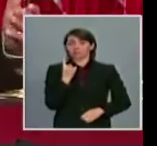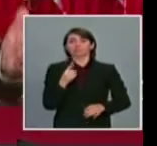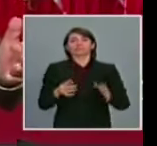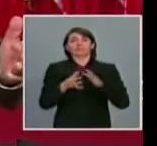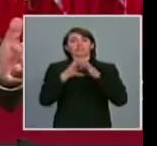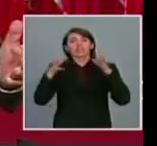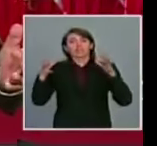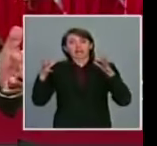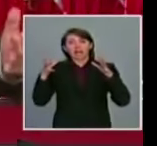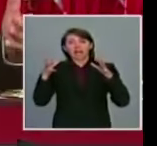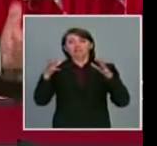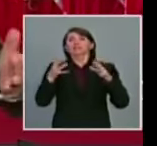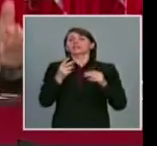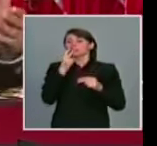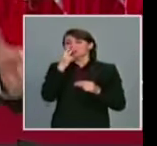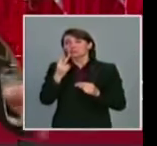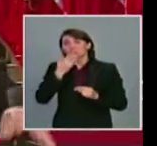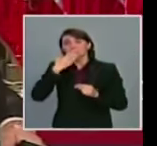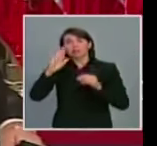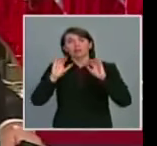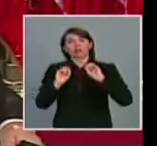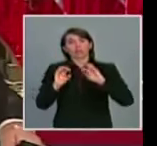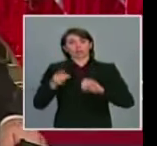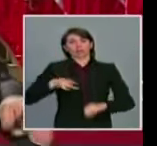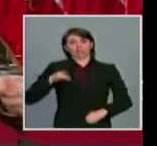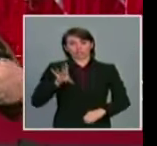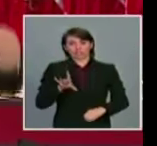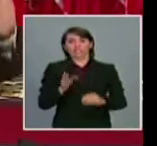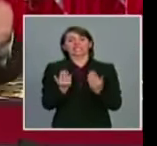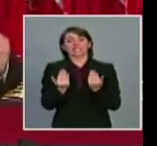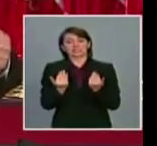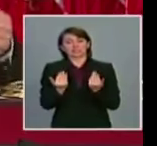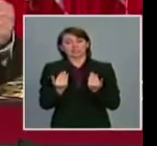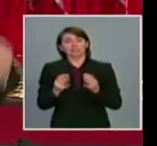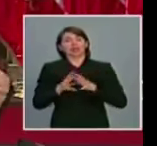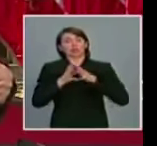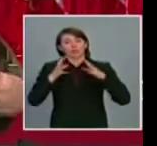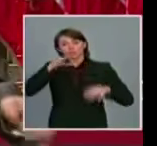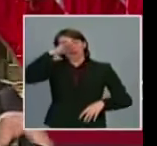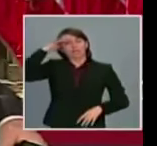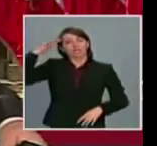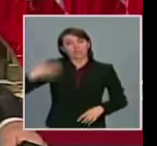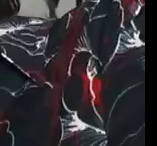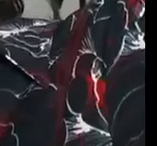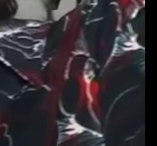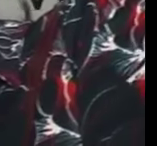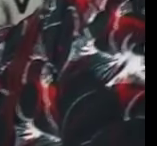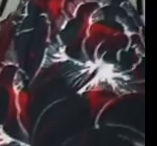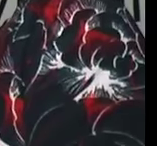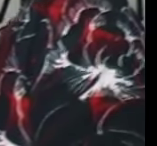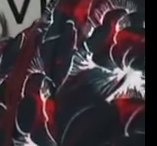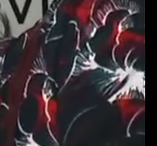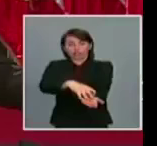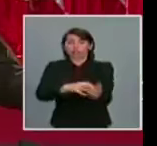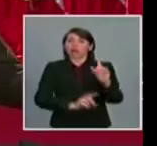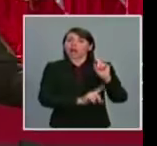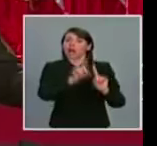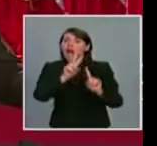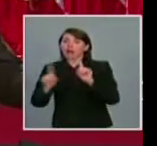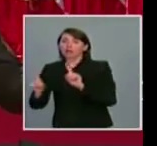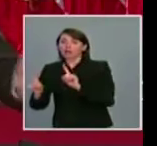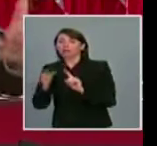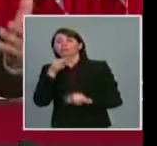gran misión de mejorar la educación en Chile requiere de un enorme esfuerzo financiero. Hay algunos que